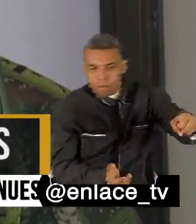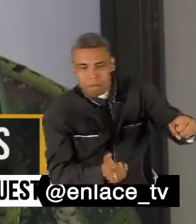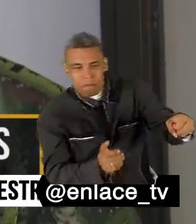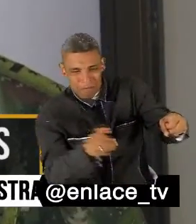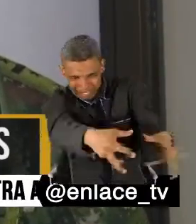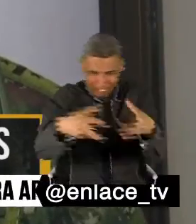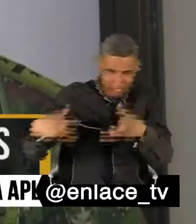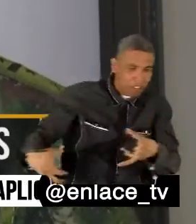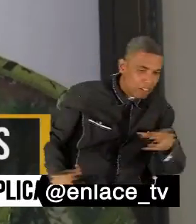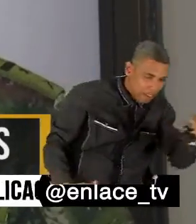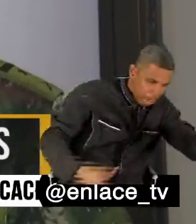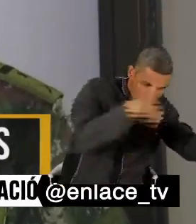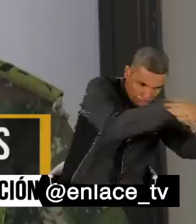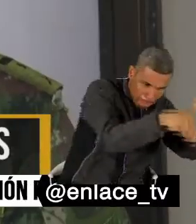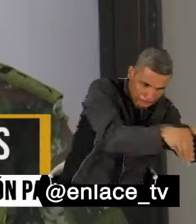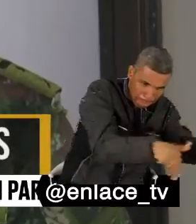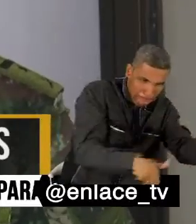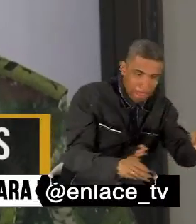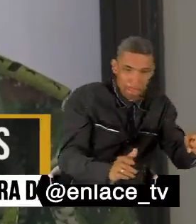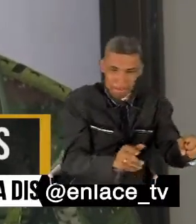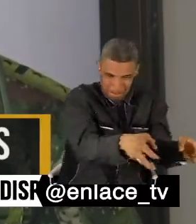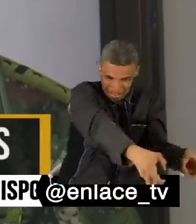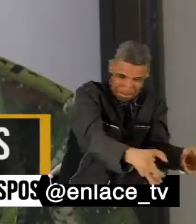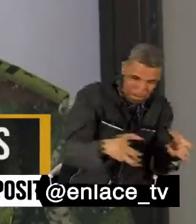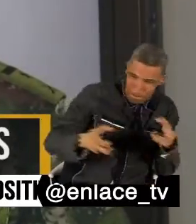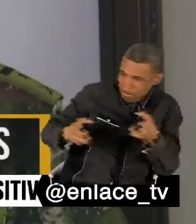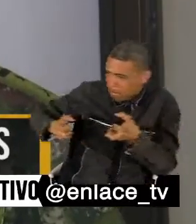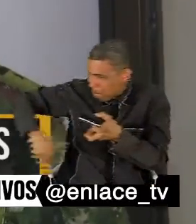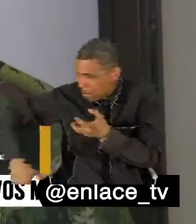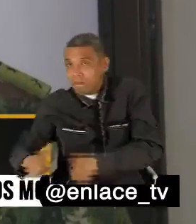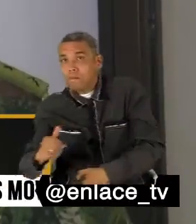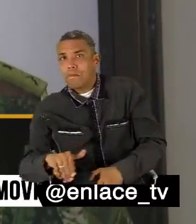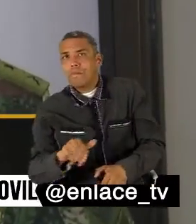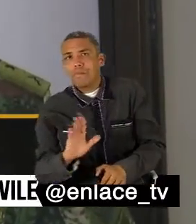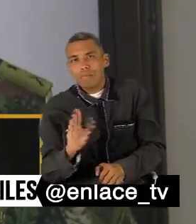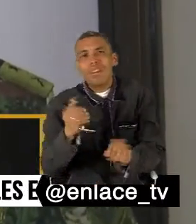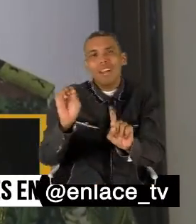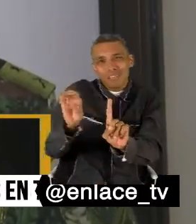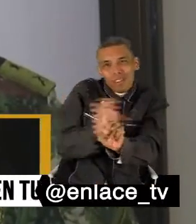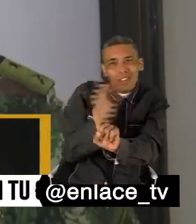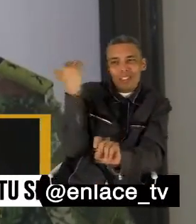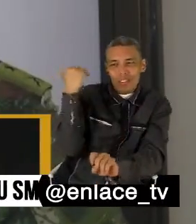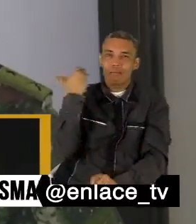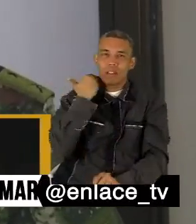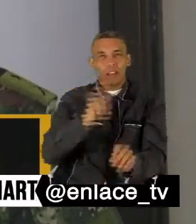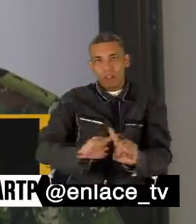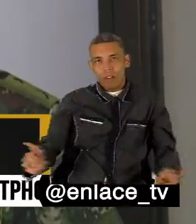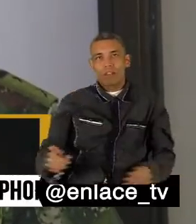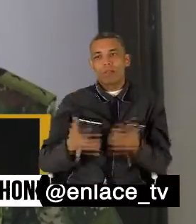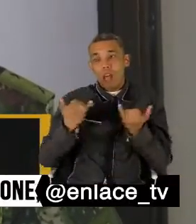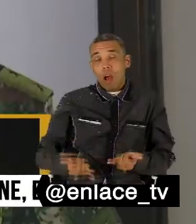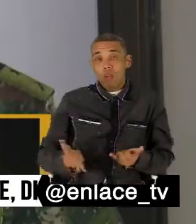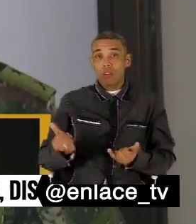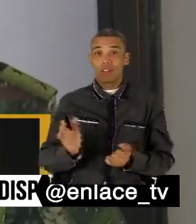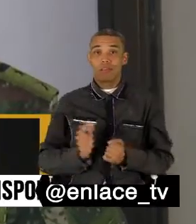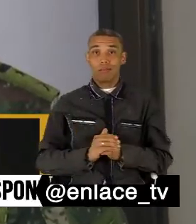se llevaron el ganado vivo, en pie. Entonces esa es la gran diferencia, pero pues por eso estamos reunidos el día de hoy